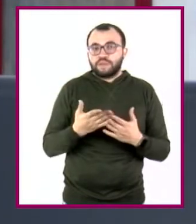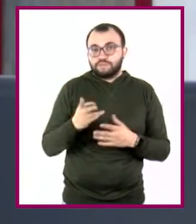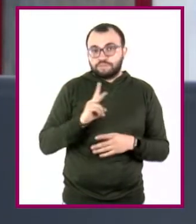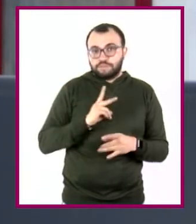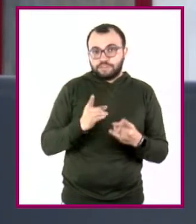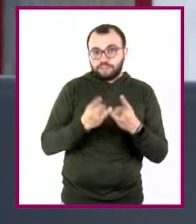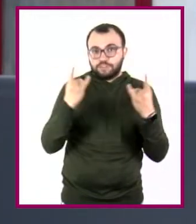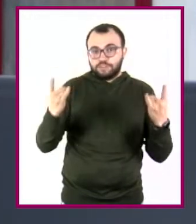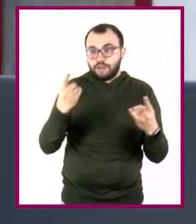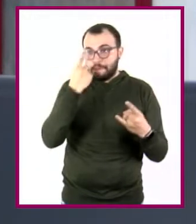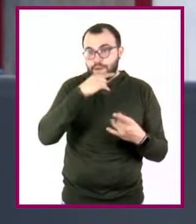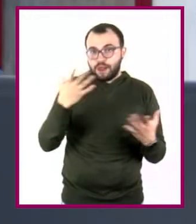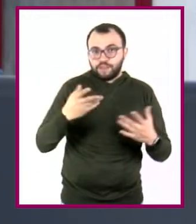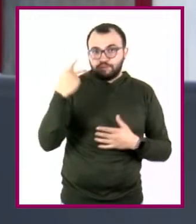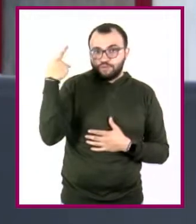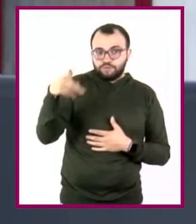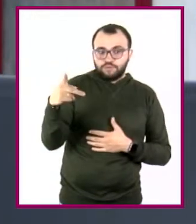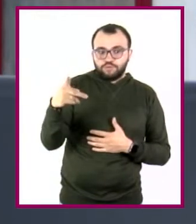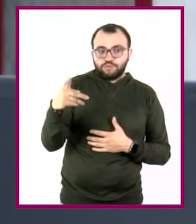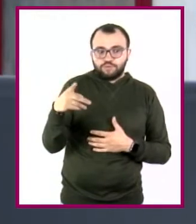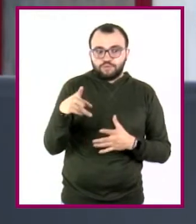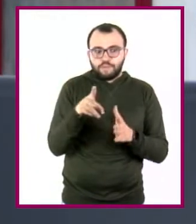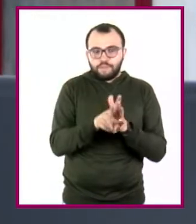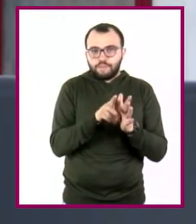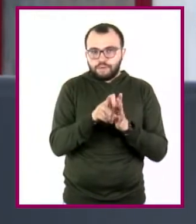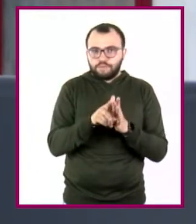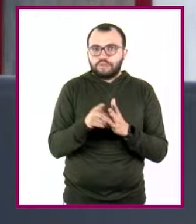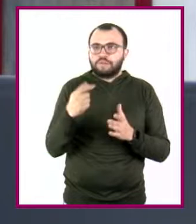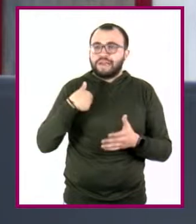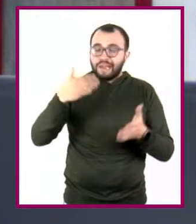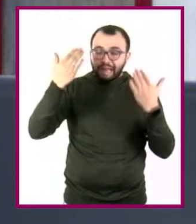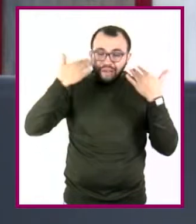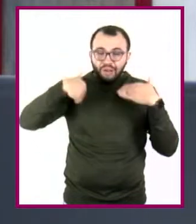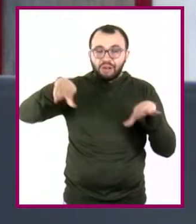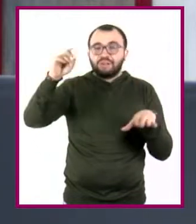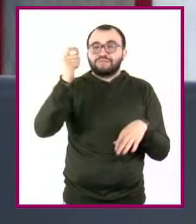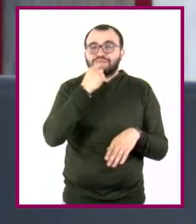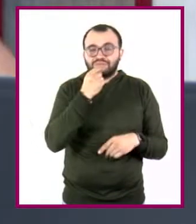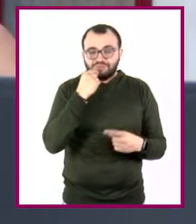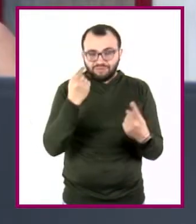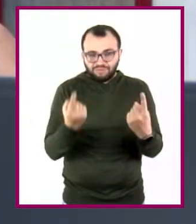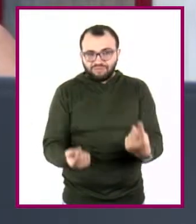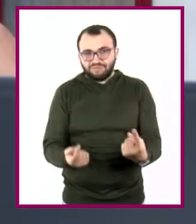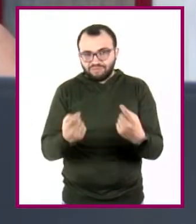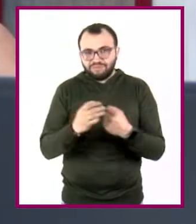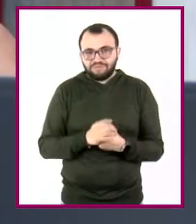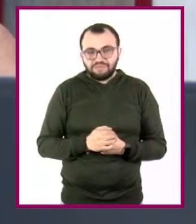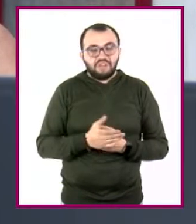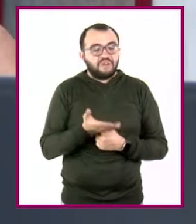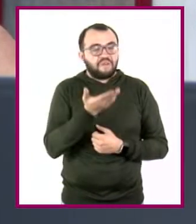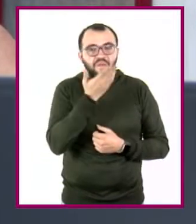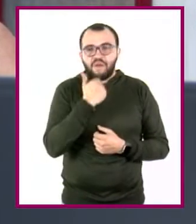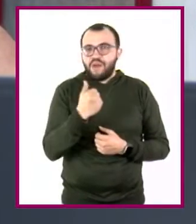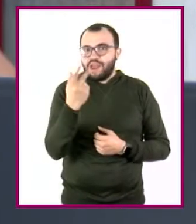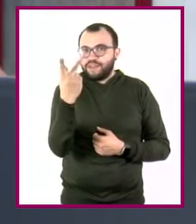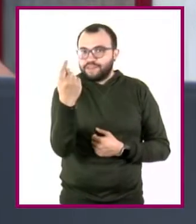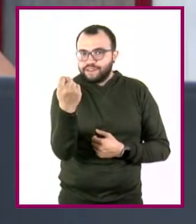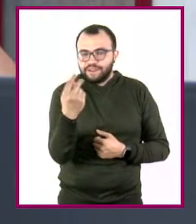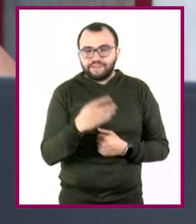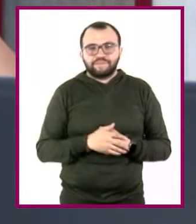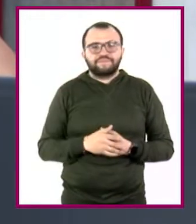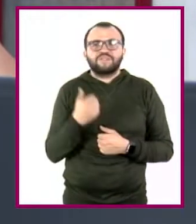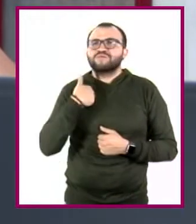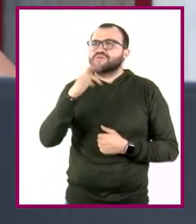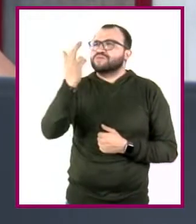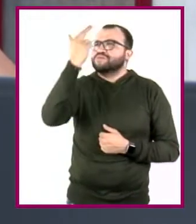historia para hacer su película. Éramos unos escuincles. No había televisión.